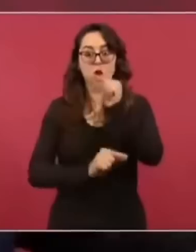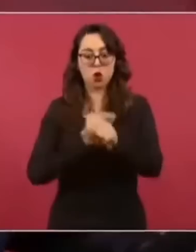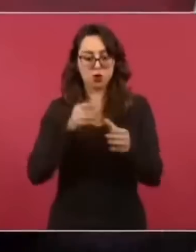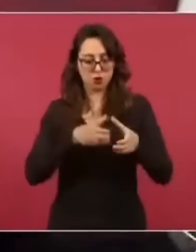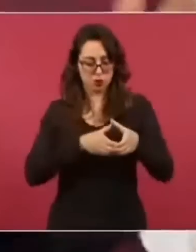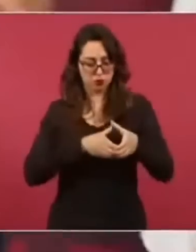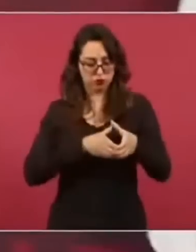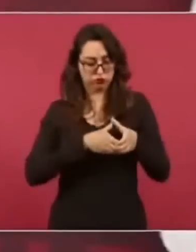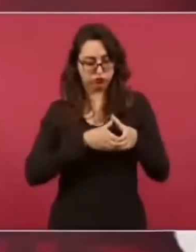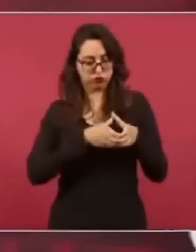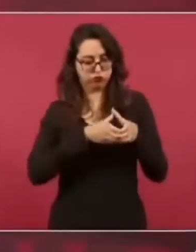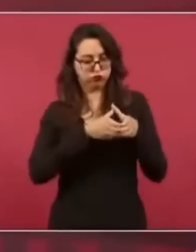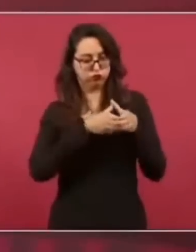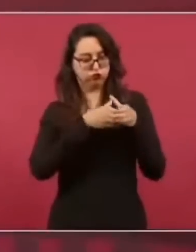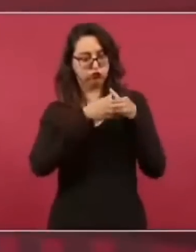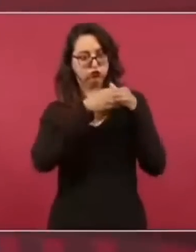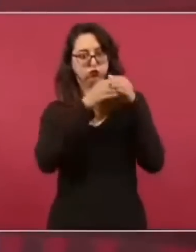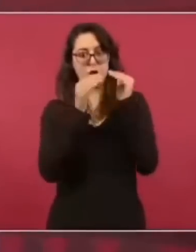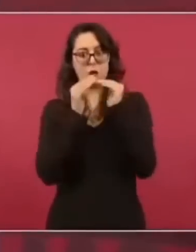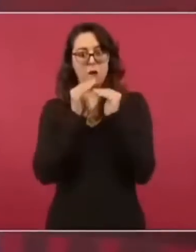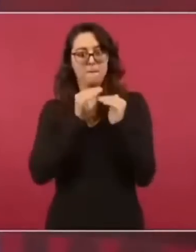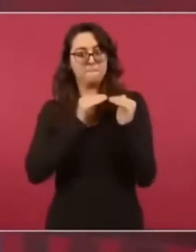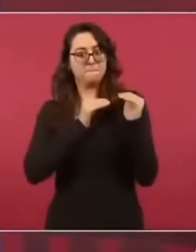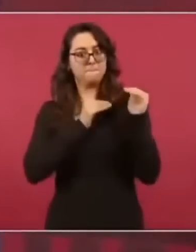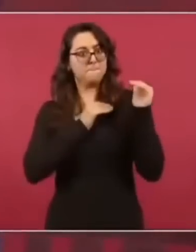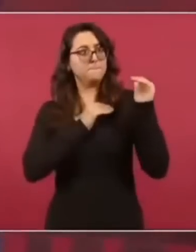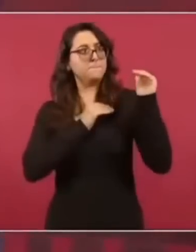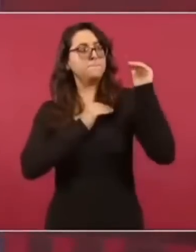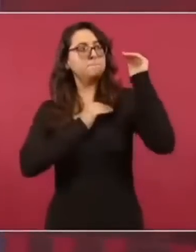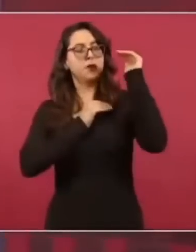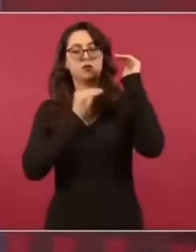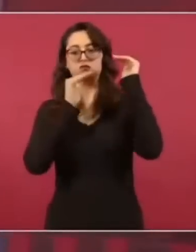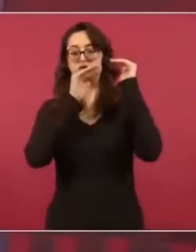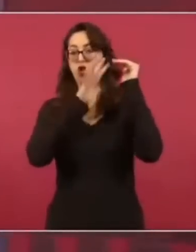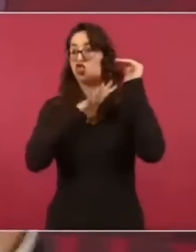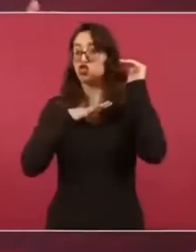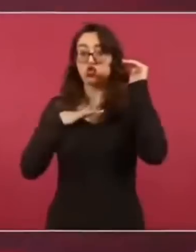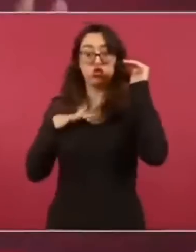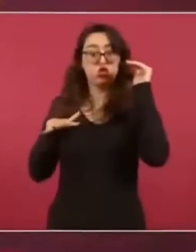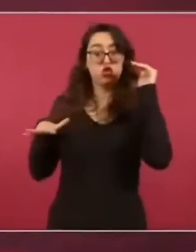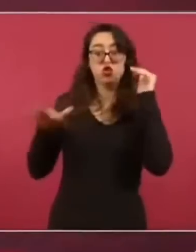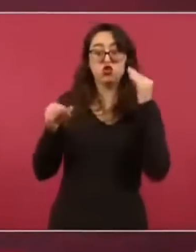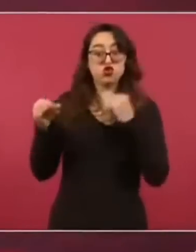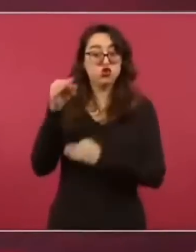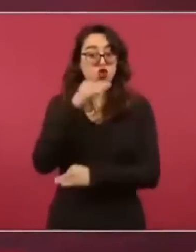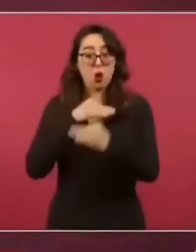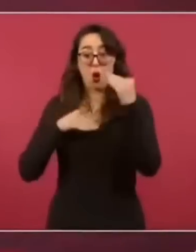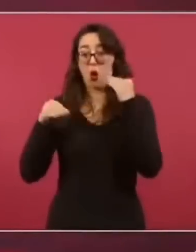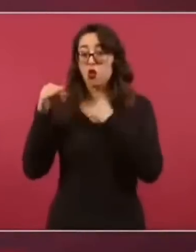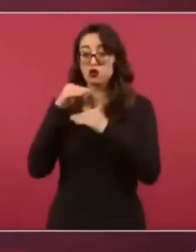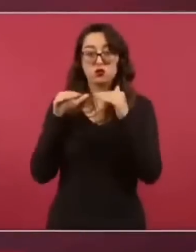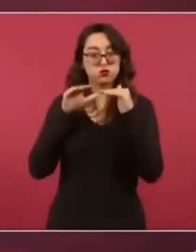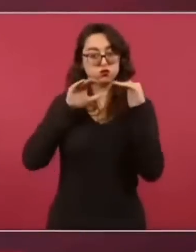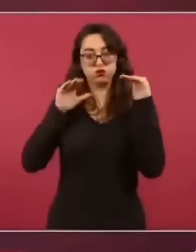eso se proyecta en el tiempo, entre más tarde eso,